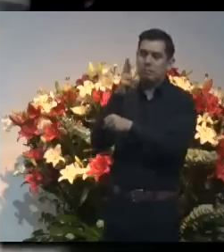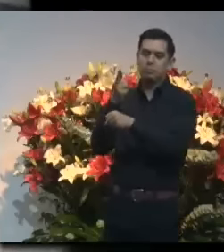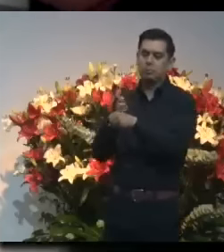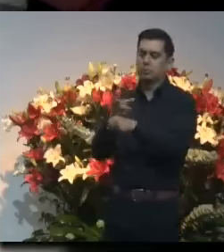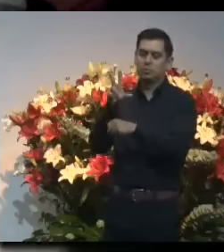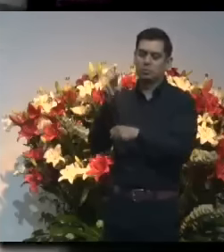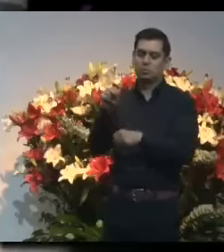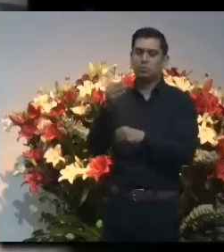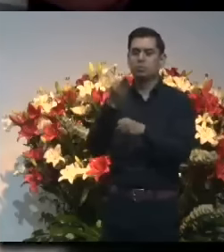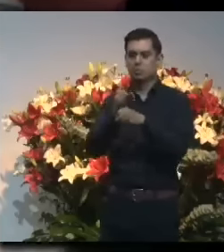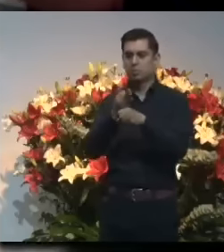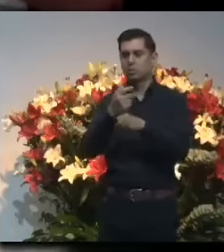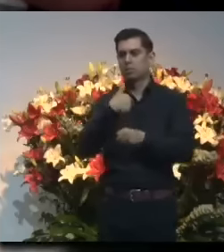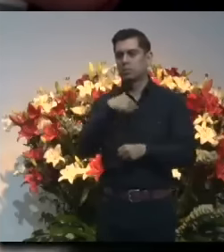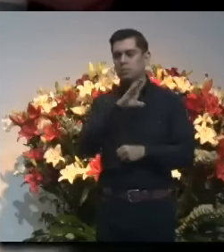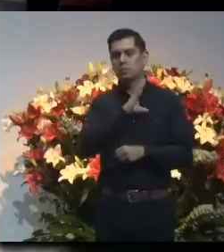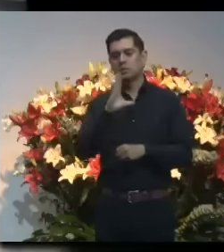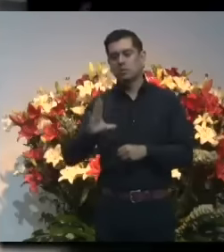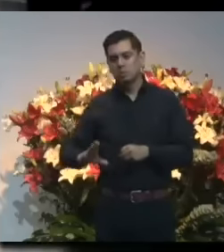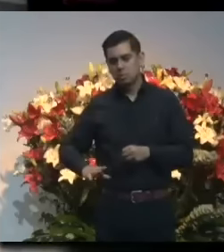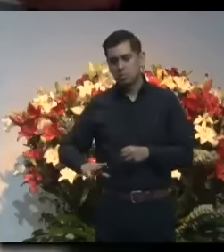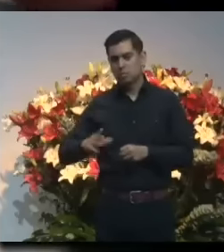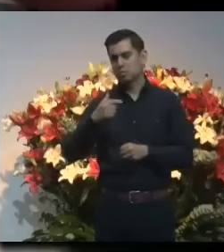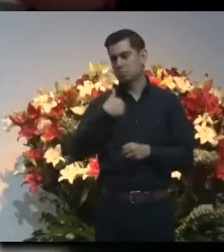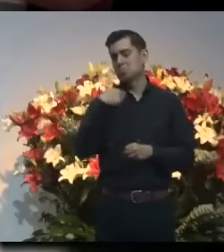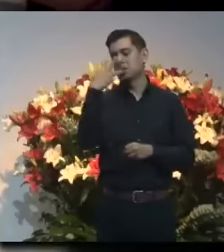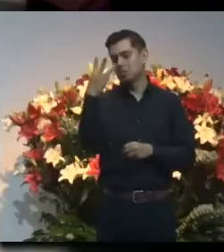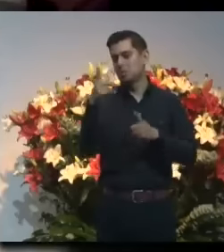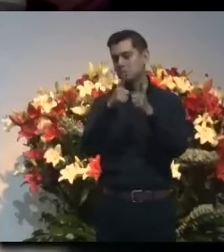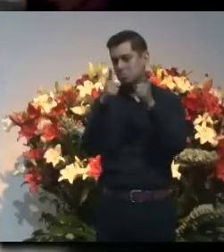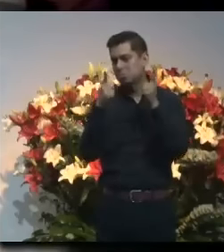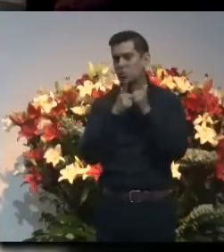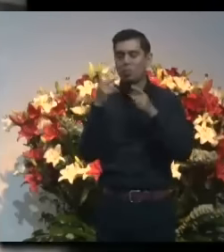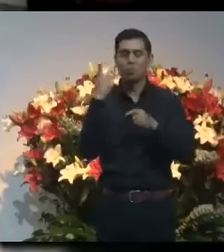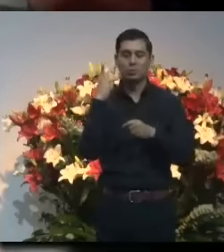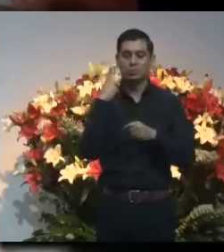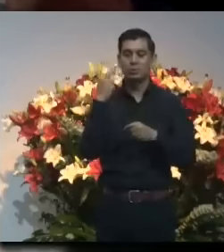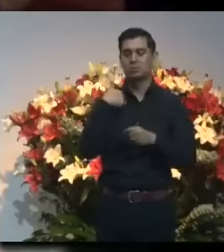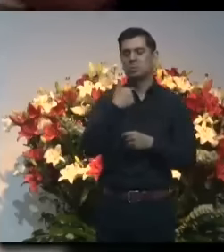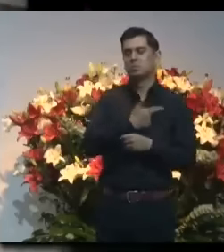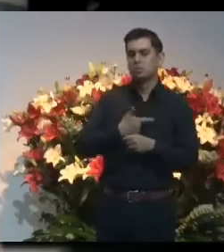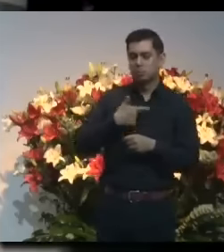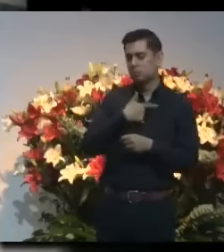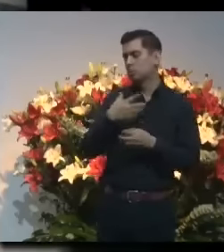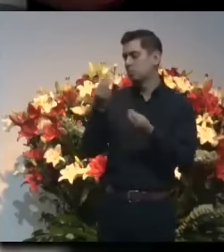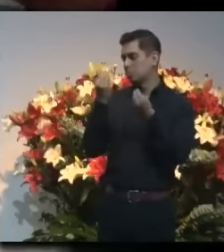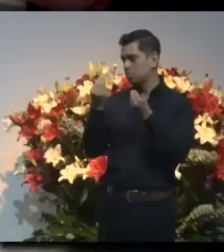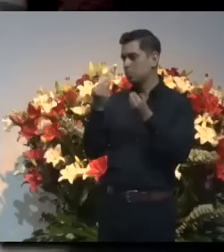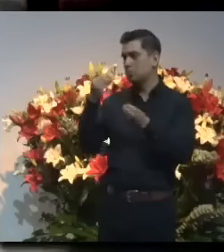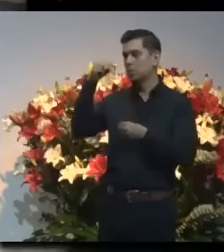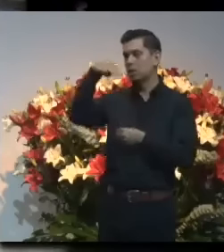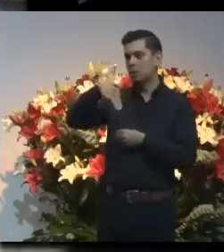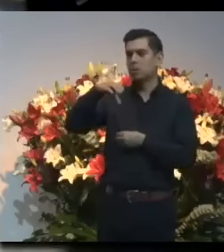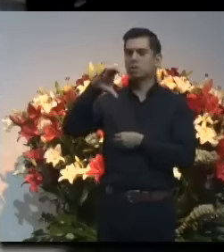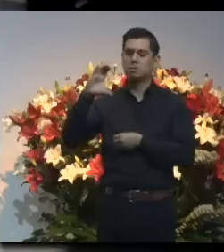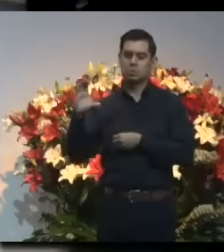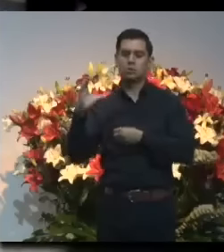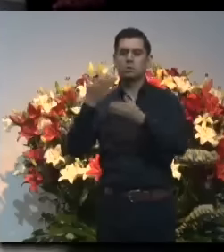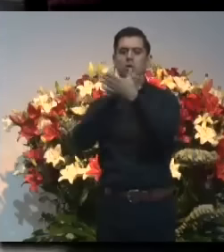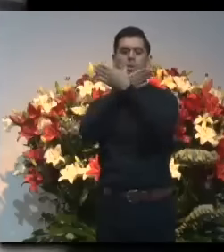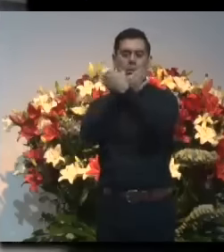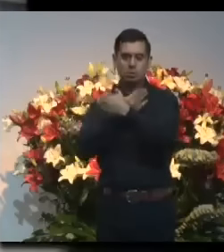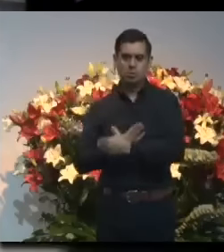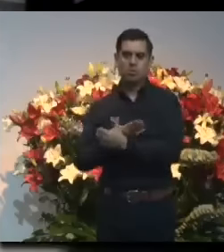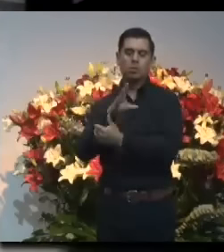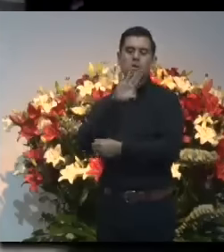soy candidata de 3 partidos. Me encantaría que estuviera MC, con todo respeto y